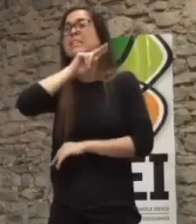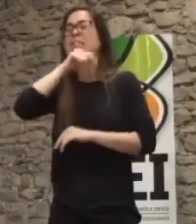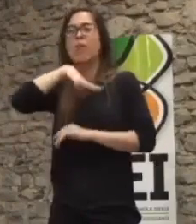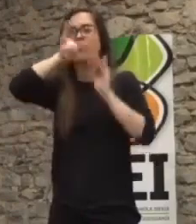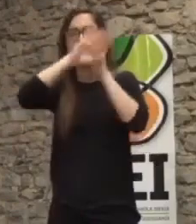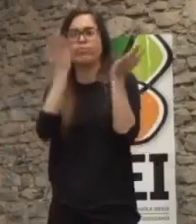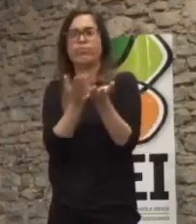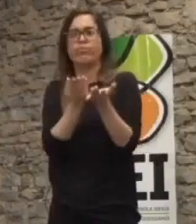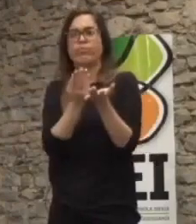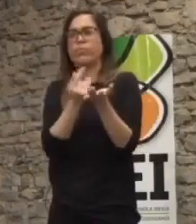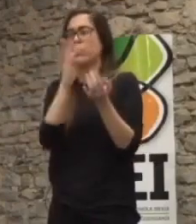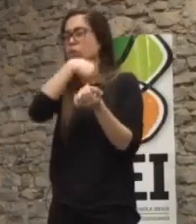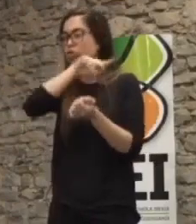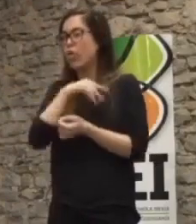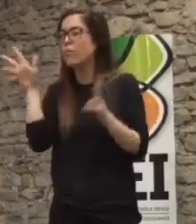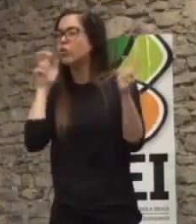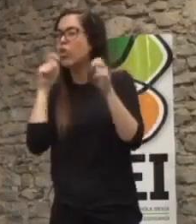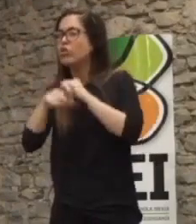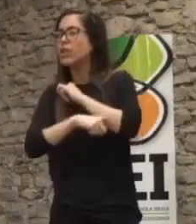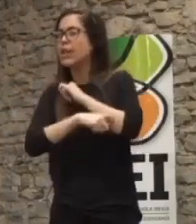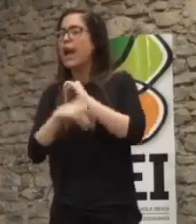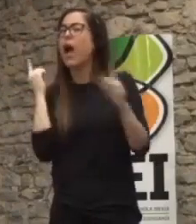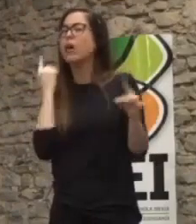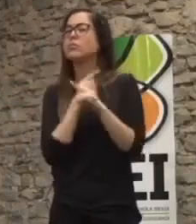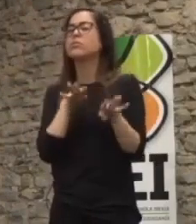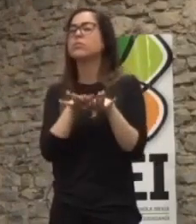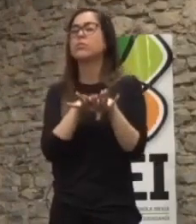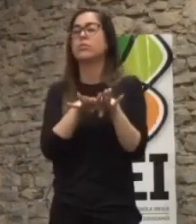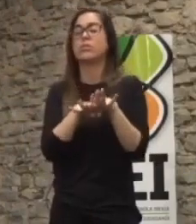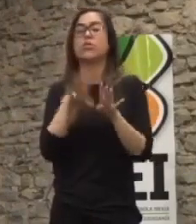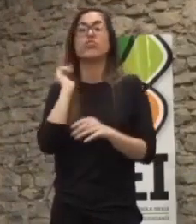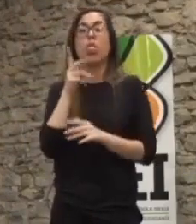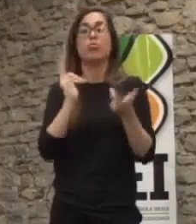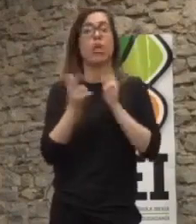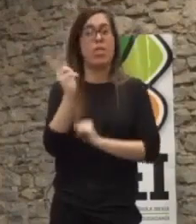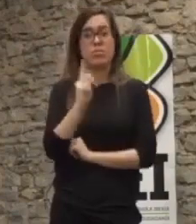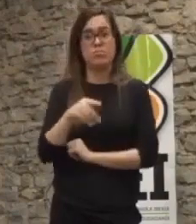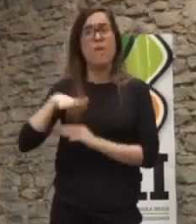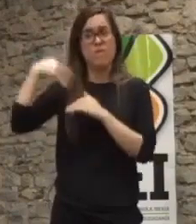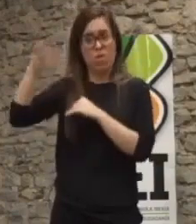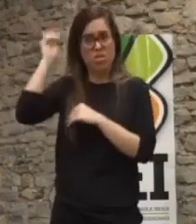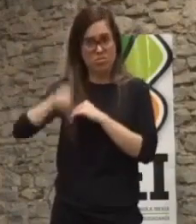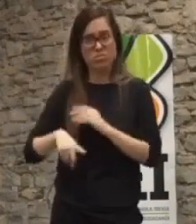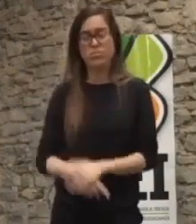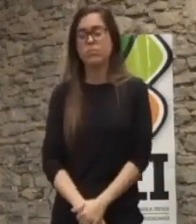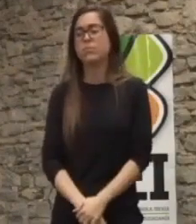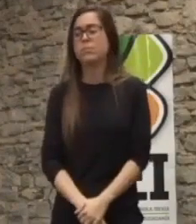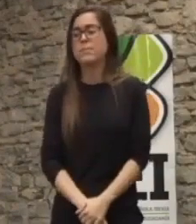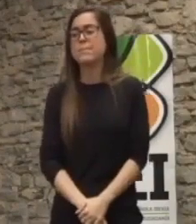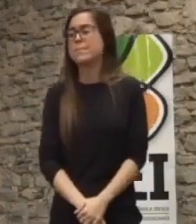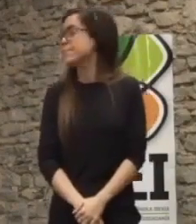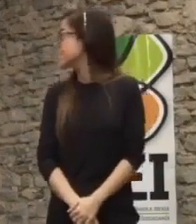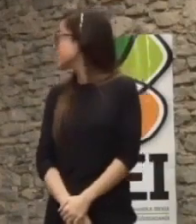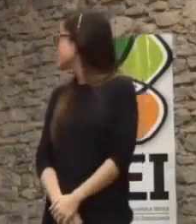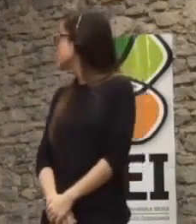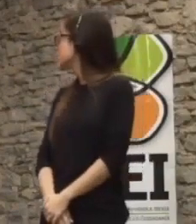ahí estrategia antirrumores, ¿no? Le suena de algo, ¿no? Y muchas veces no solo en Euskadi, ¿no? Me baso también en